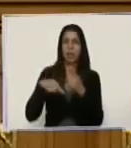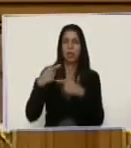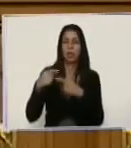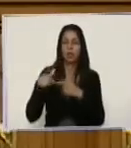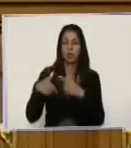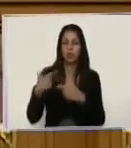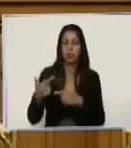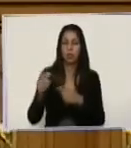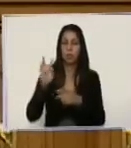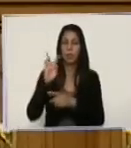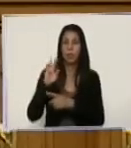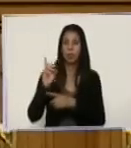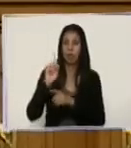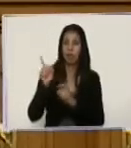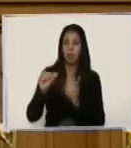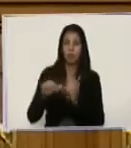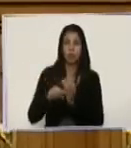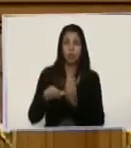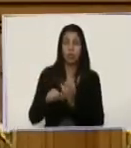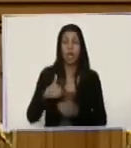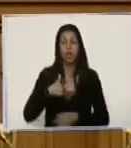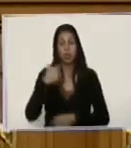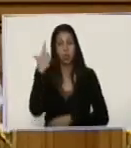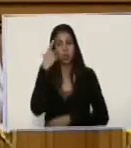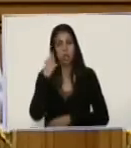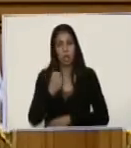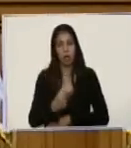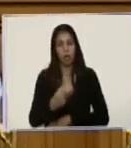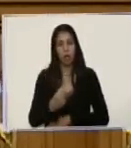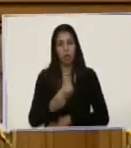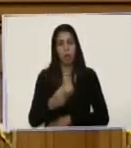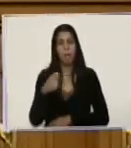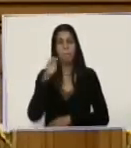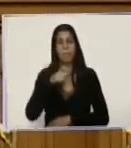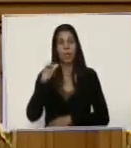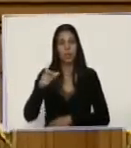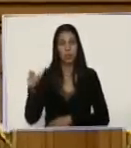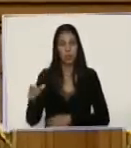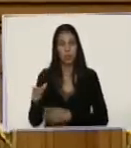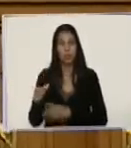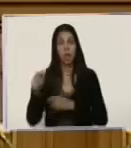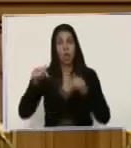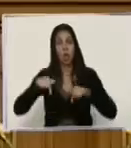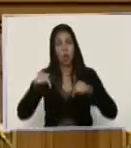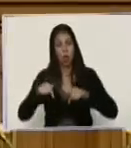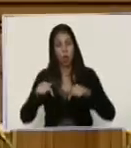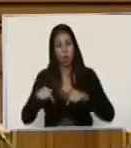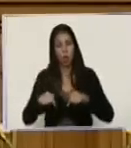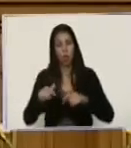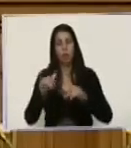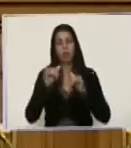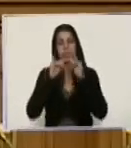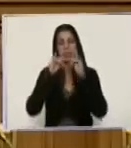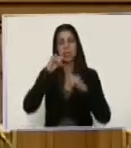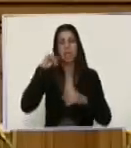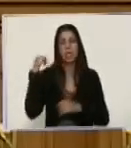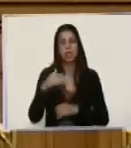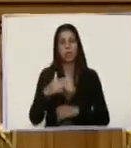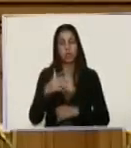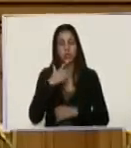yo absolutamente seguro, que los personajes que hoy lo hemos denunciado